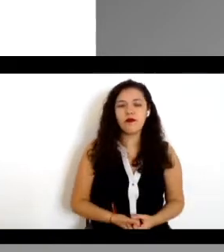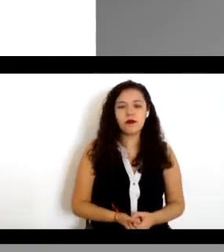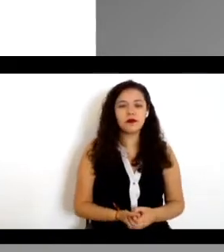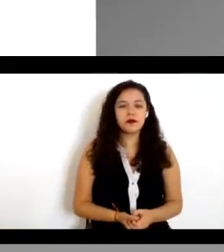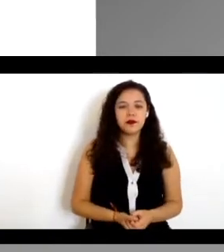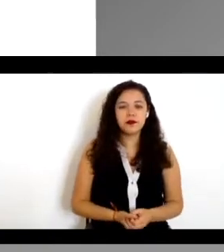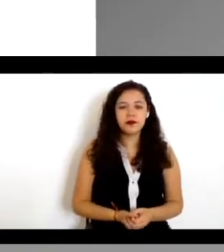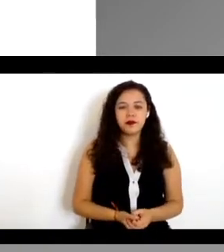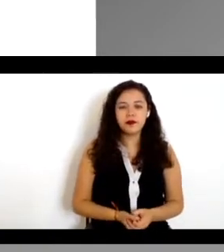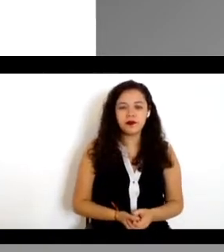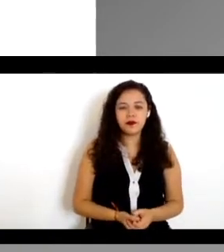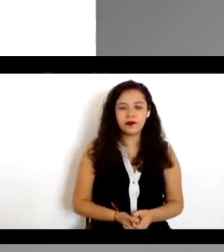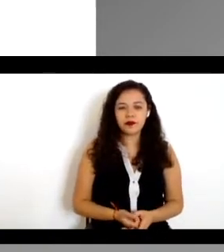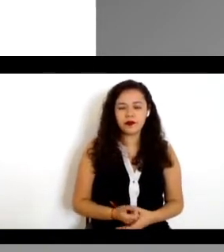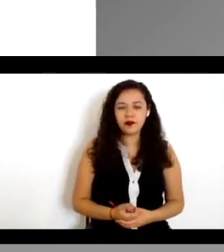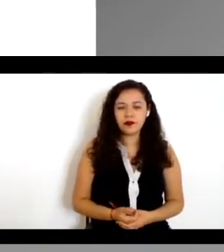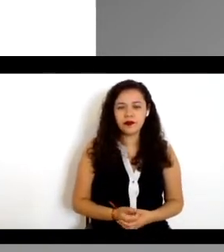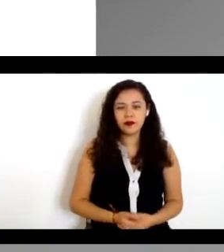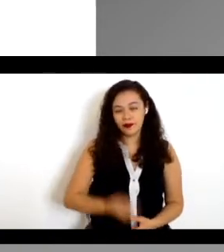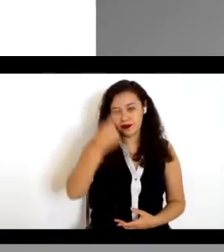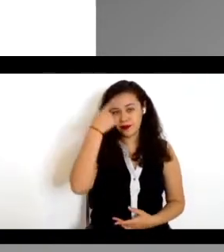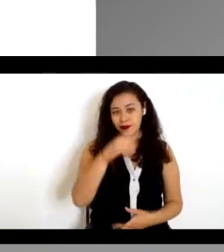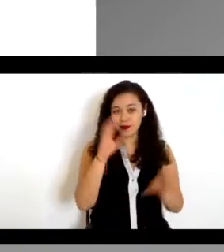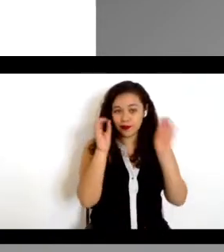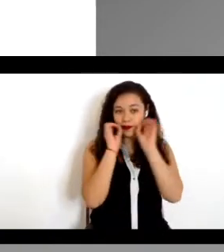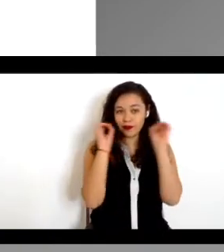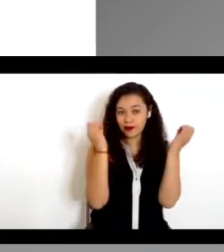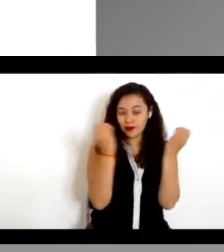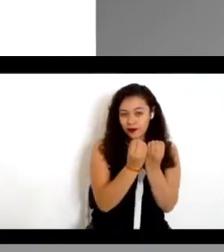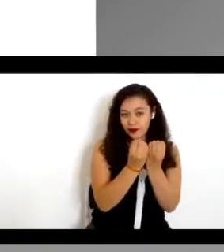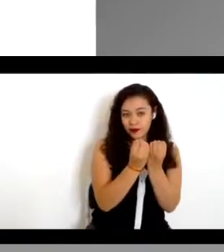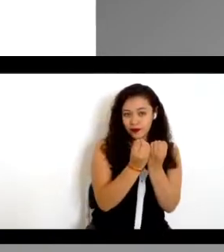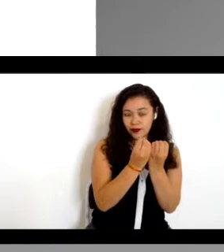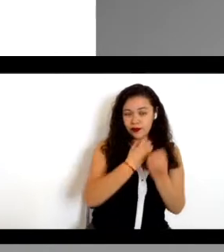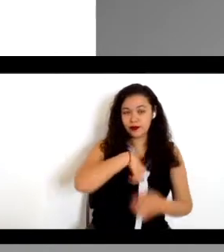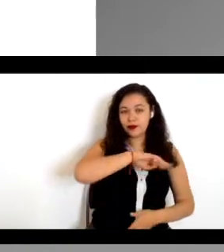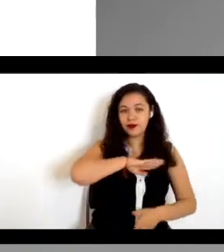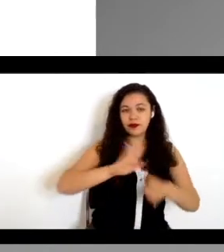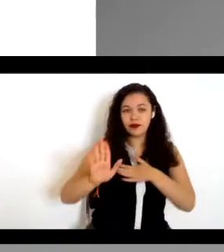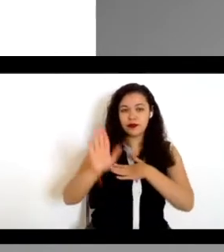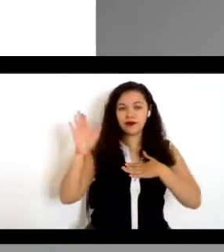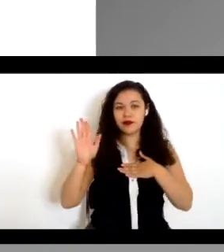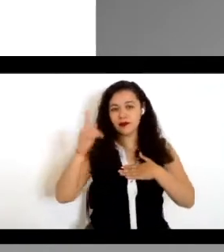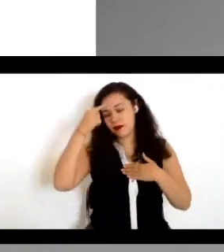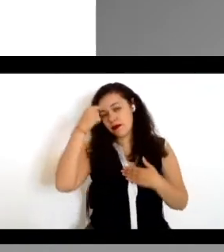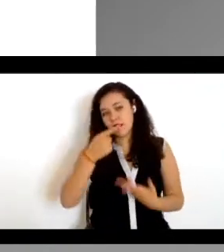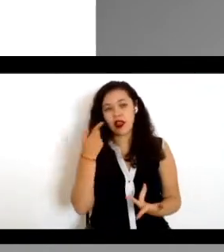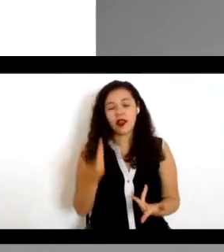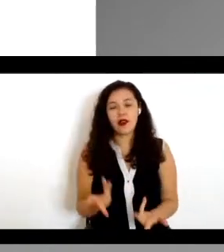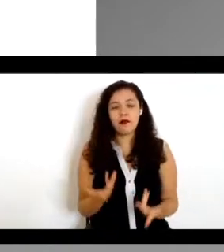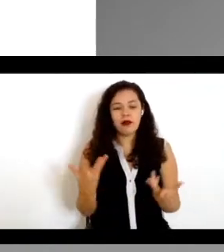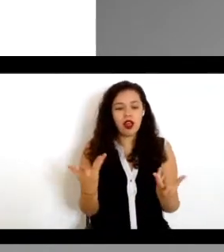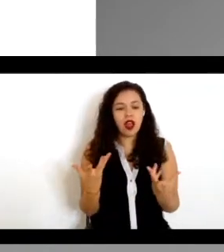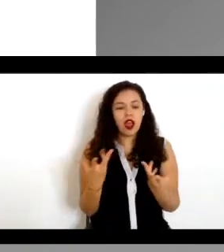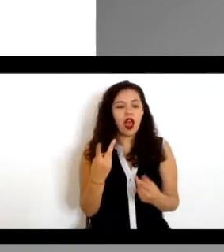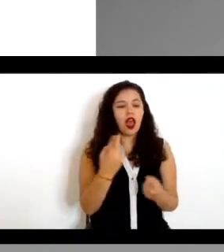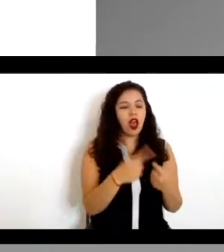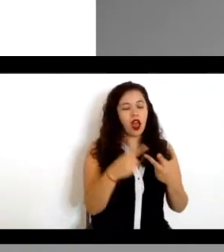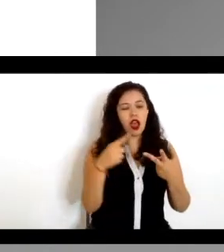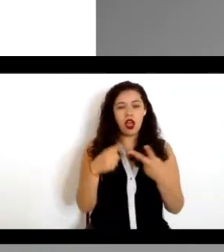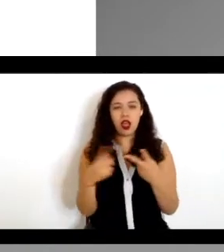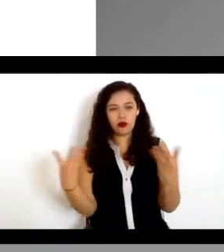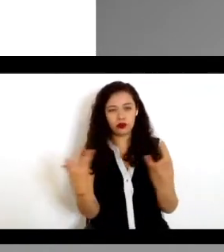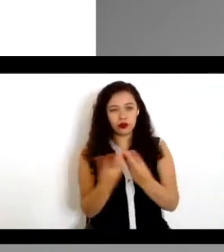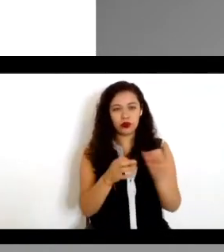sentido. Como organización, que nos comprometemos a trabajar con este binomio que está ahorita de